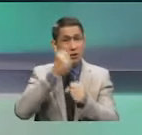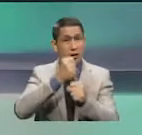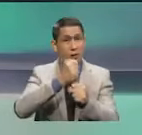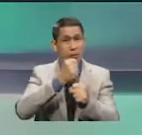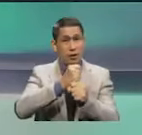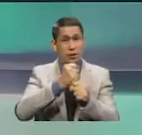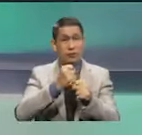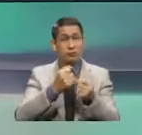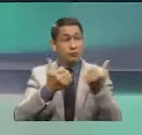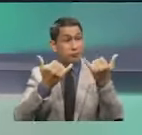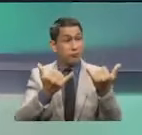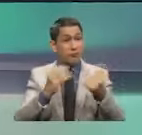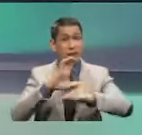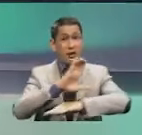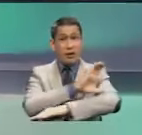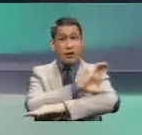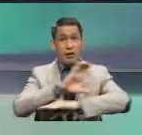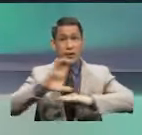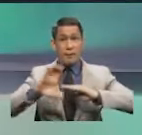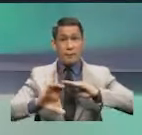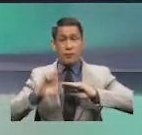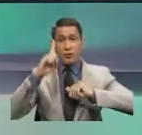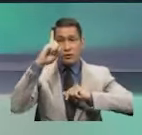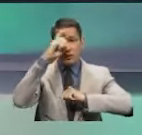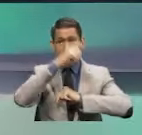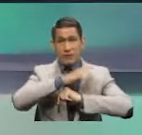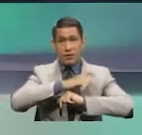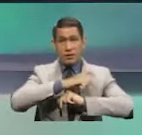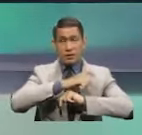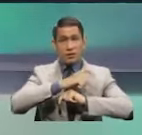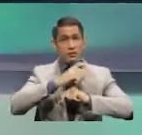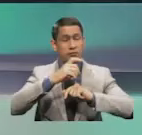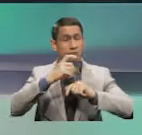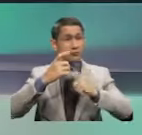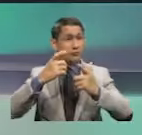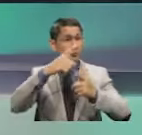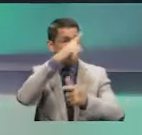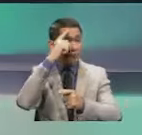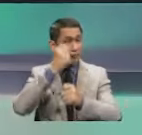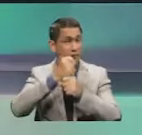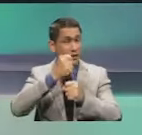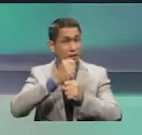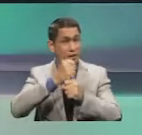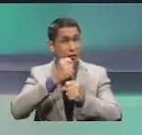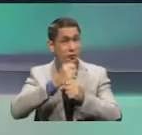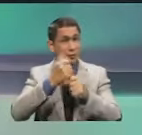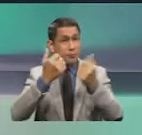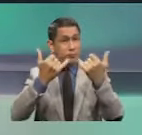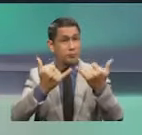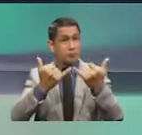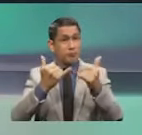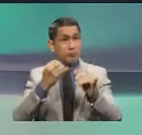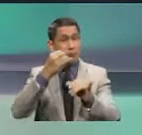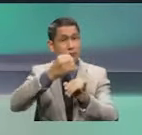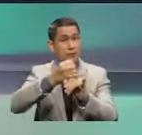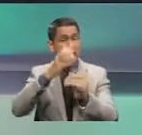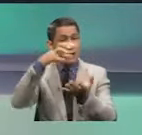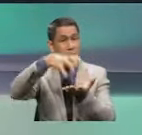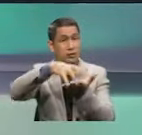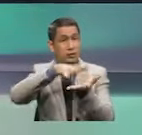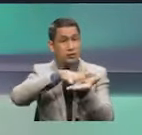en este momento en el campo. Y obviamente las grúas también se están aprovechando, aunque hay que decirlo, la prefectura de la provincia de Los Ríos está